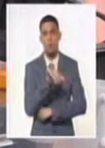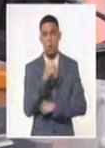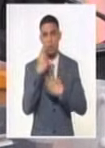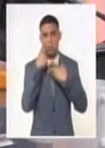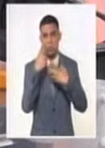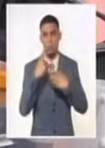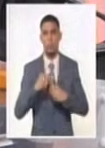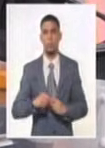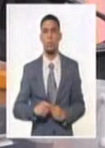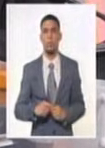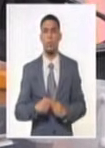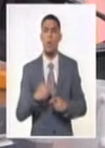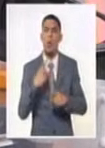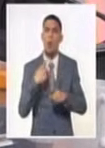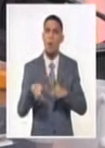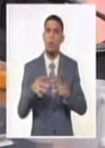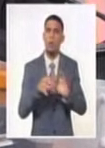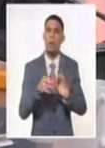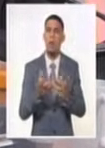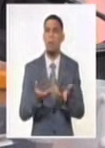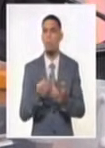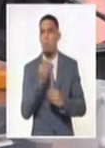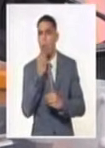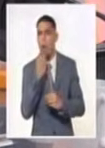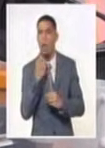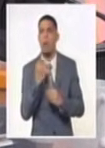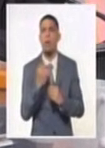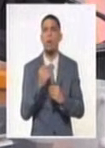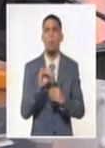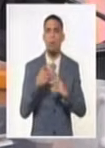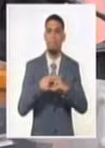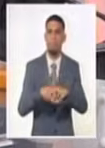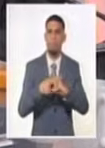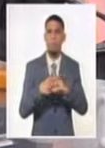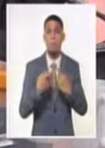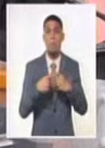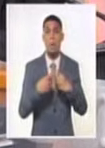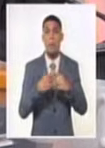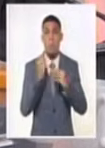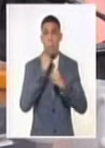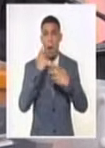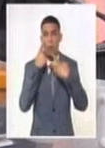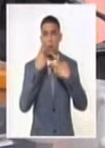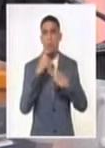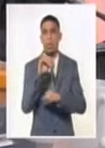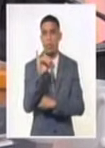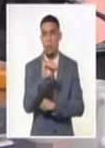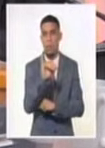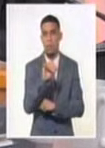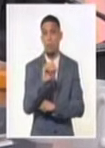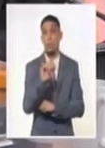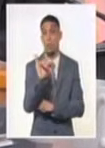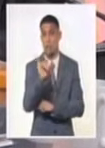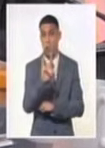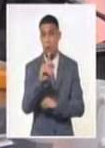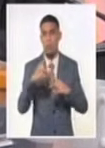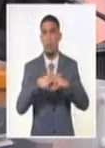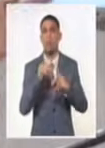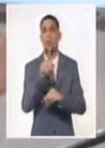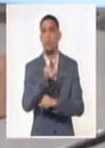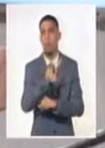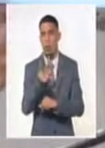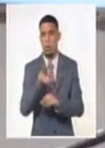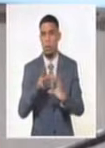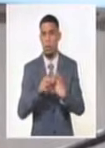porque además en los demás hay ajustes que hacer. Nuestra escuela funciona como ciclo formativo y por lo tanto los que están en otros grados todavía le quedará siempre uno o